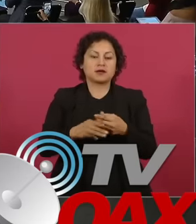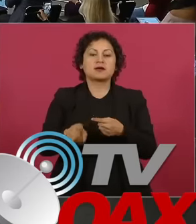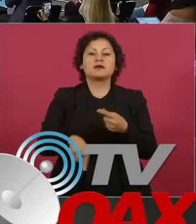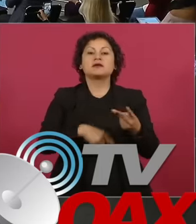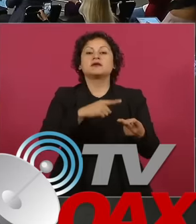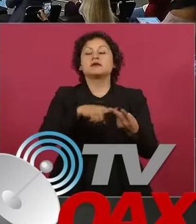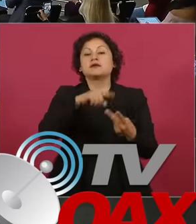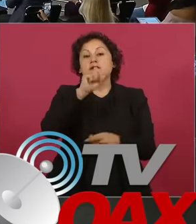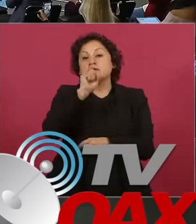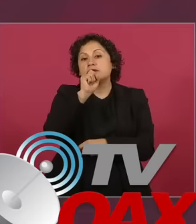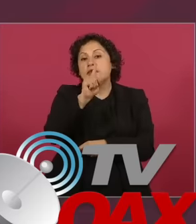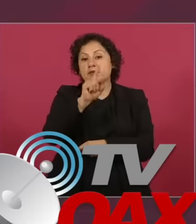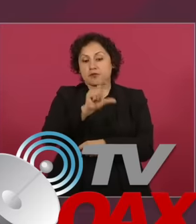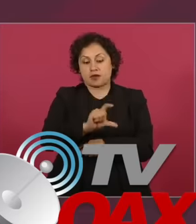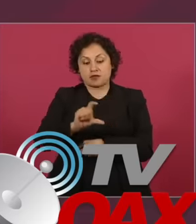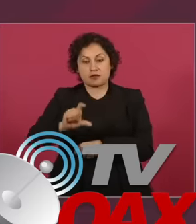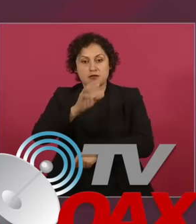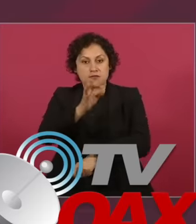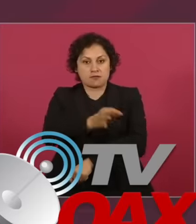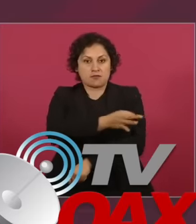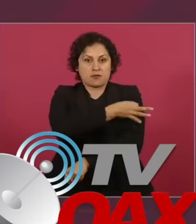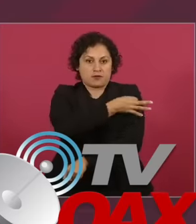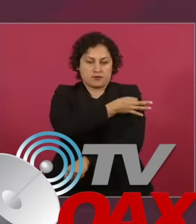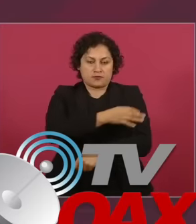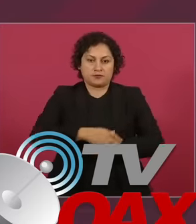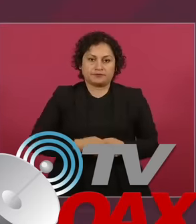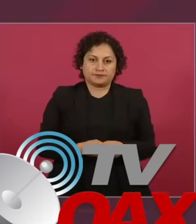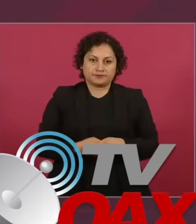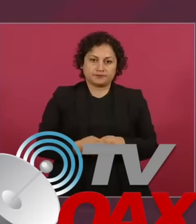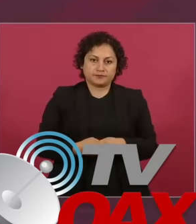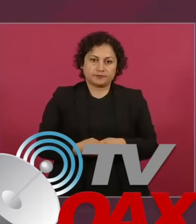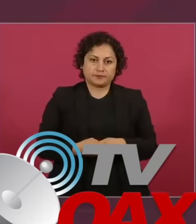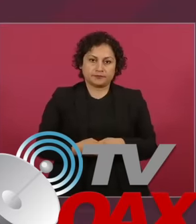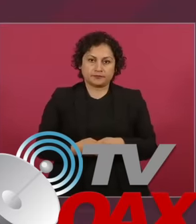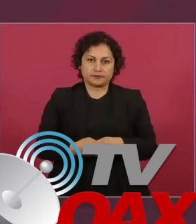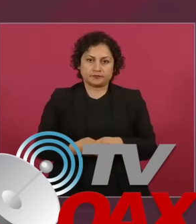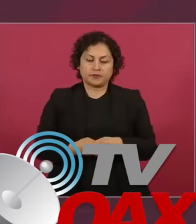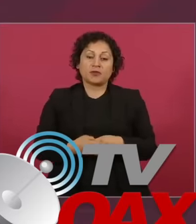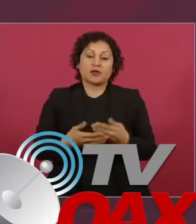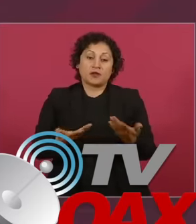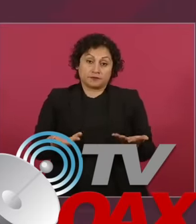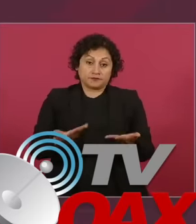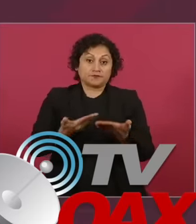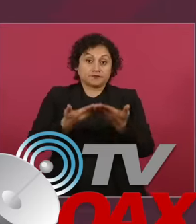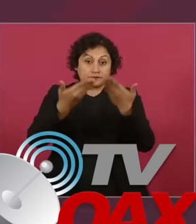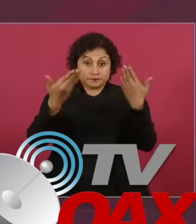Y hablamos ahora también de lo de Acapulco.